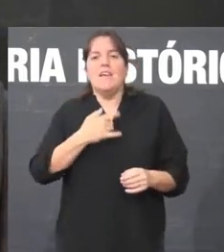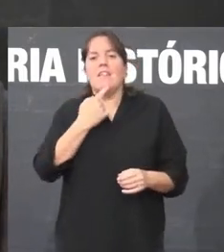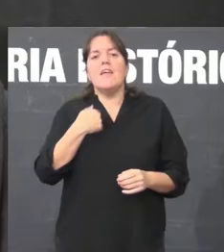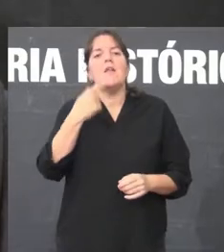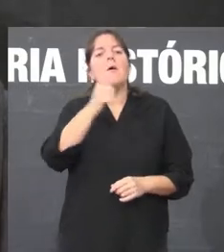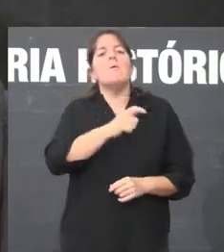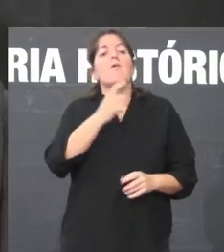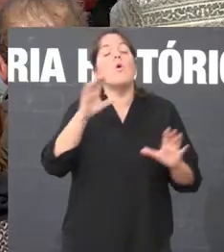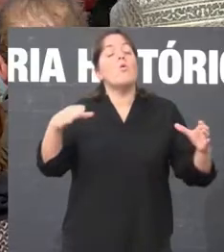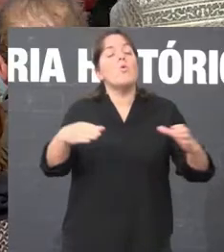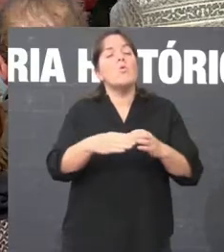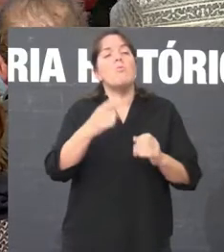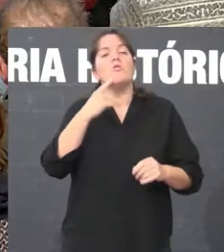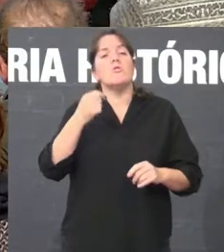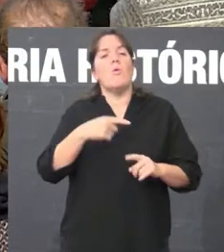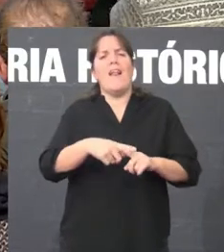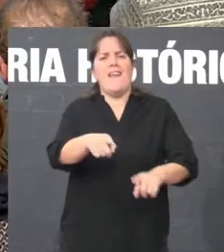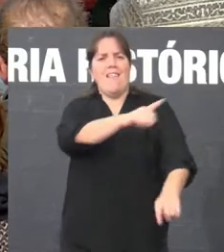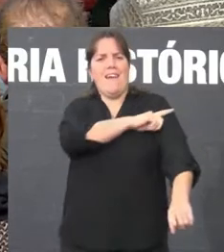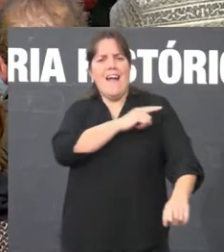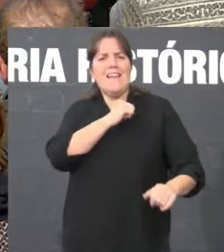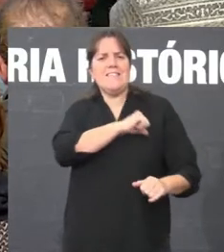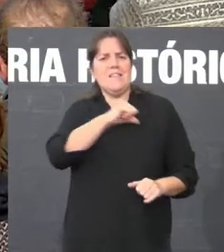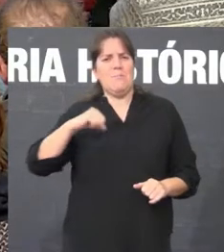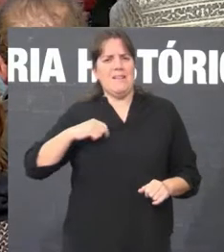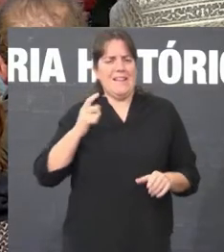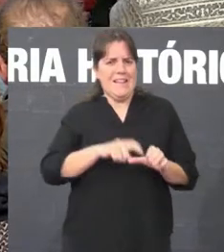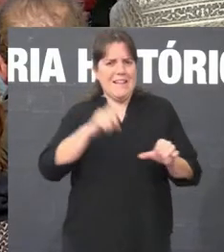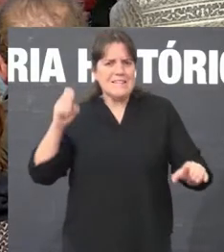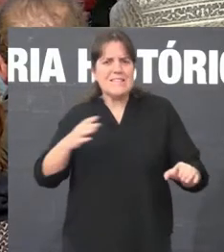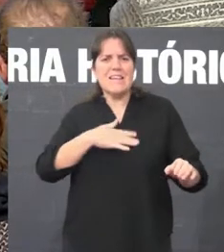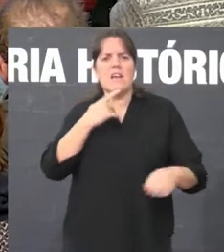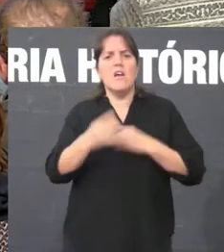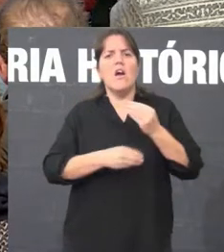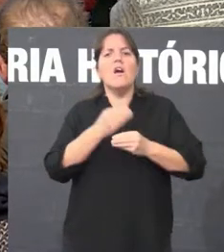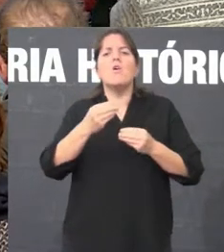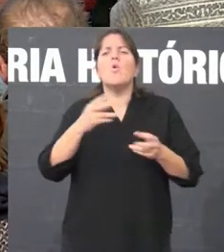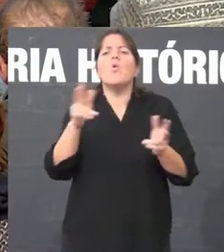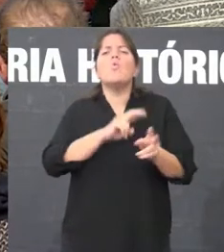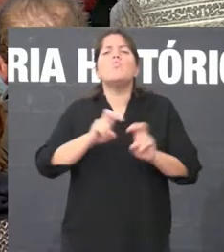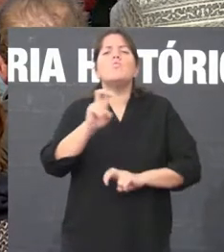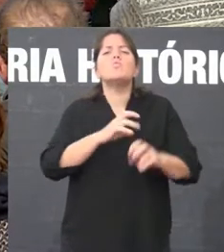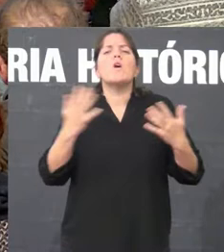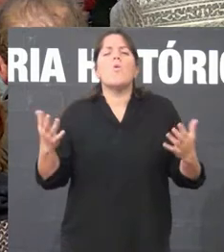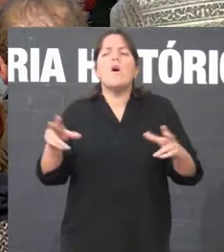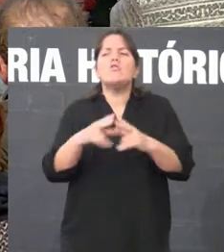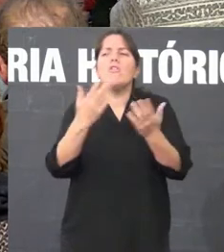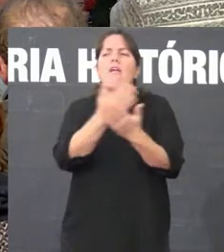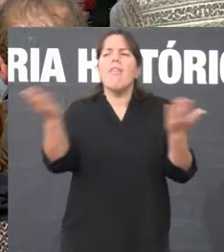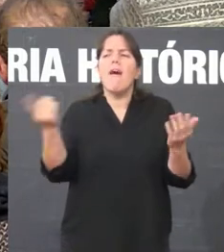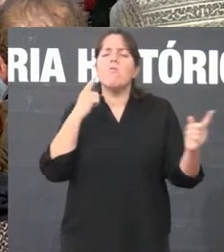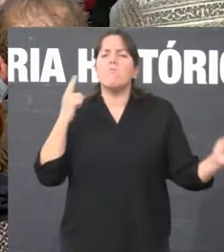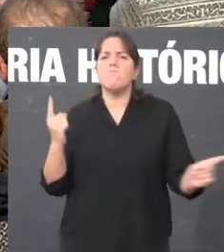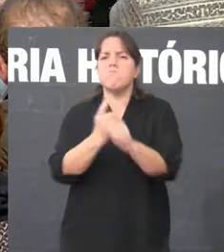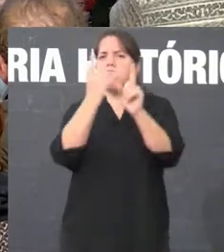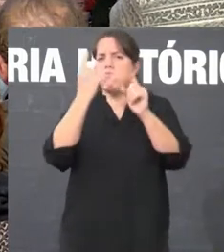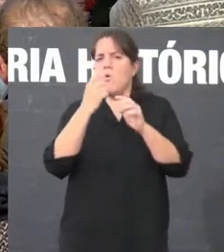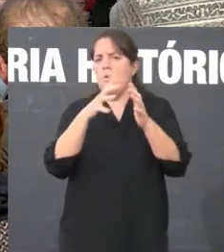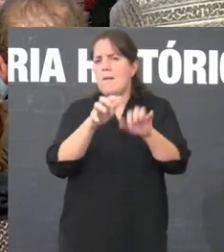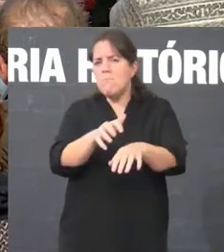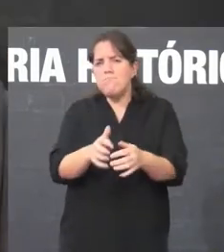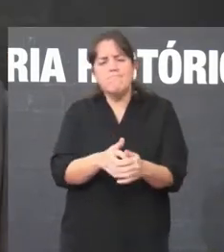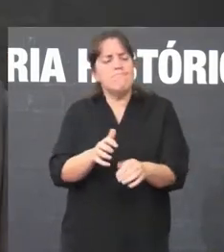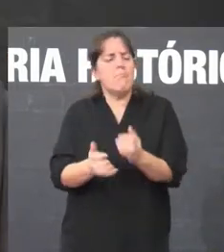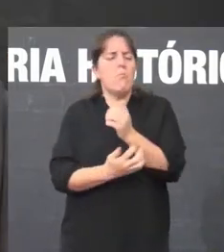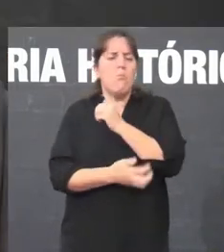radicais, os partidos independentistas queren unha sociedade enfrontada, unha sociedade empobrecida, cunha visión destructiva